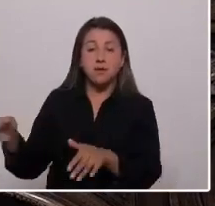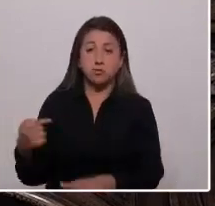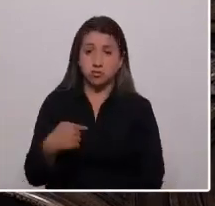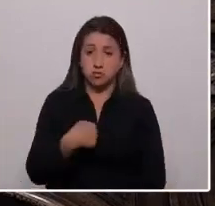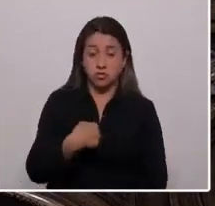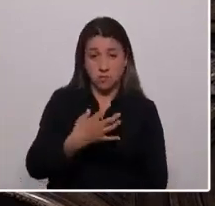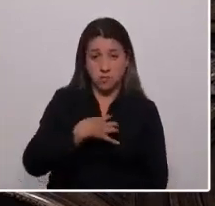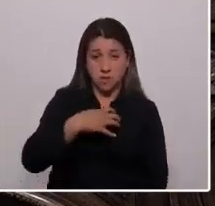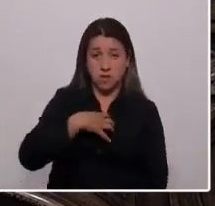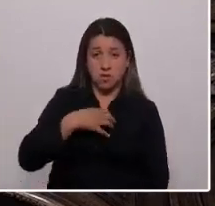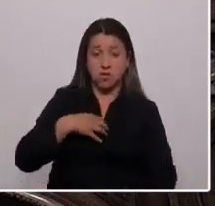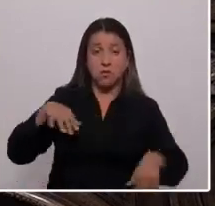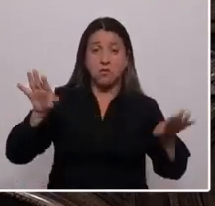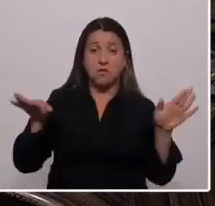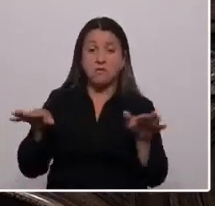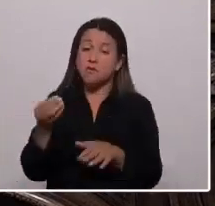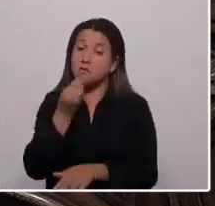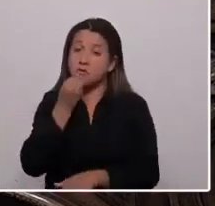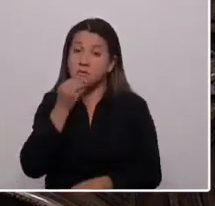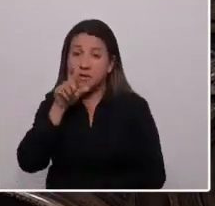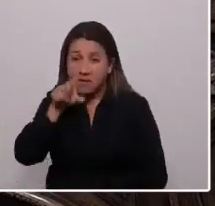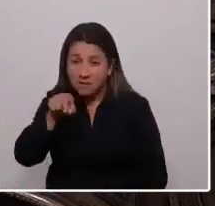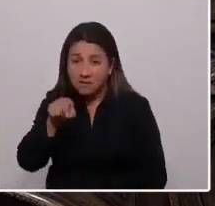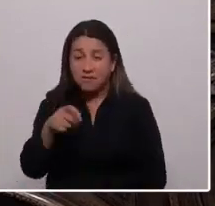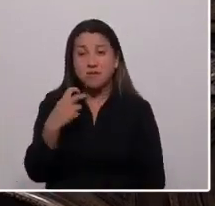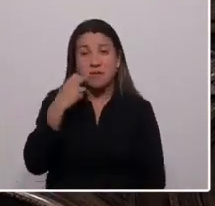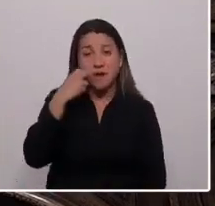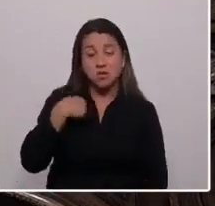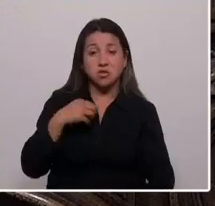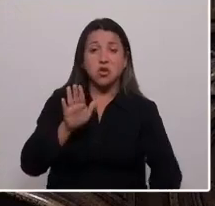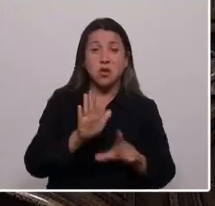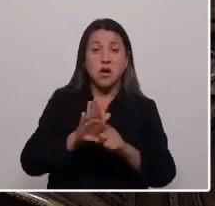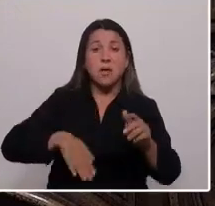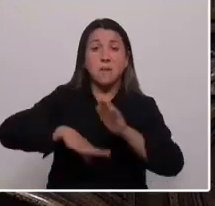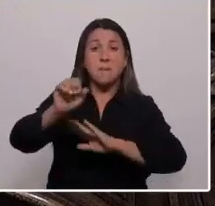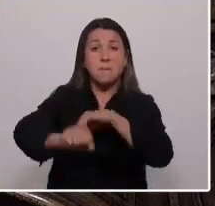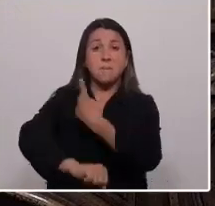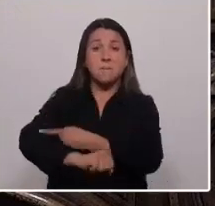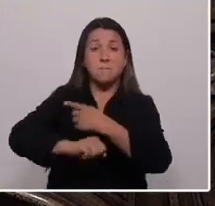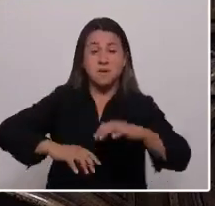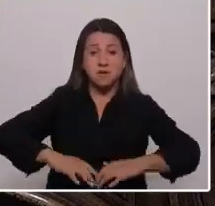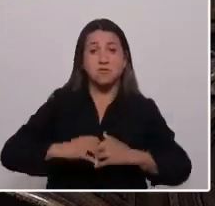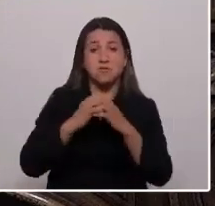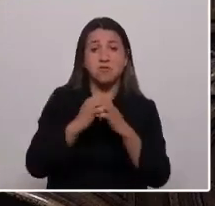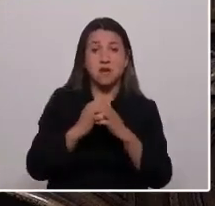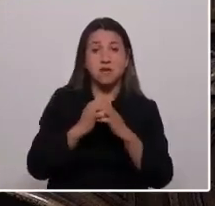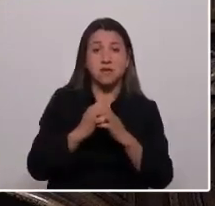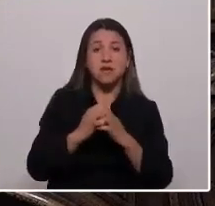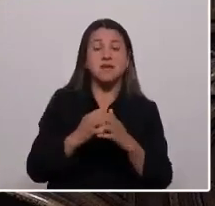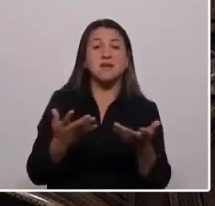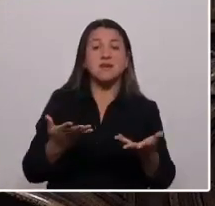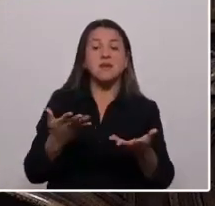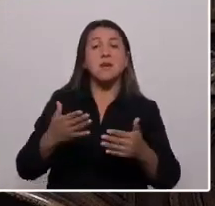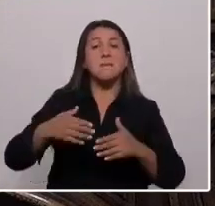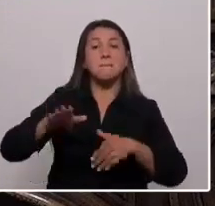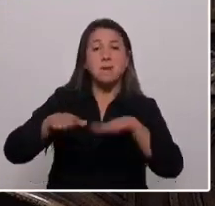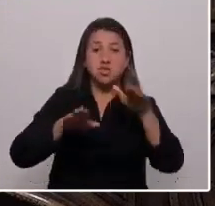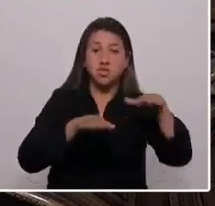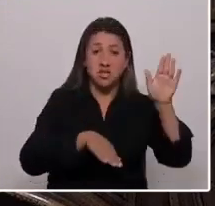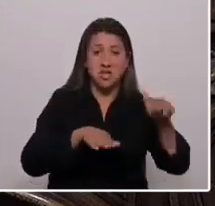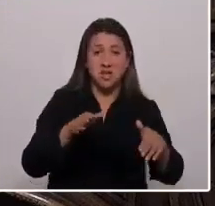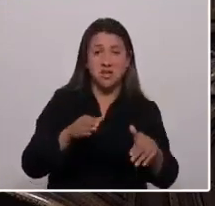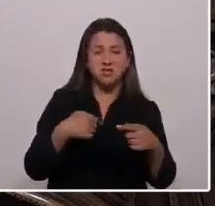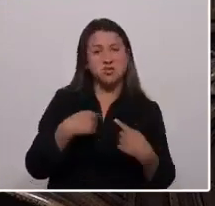buitres. Y sí, digo la ley del más fuerte, la tiranía de las mayorías. Me pregunto entonces, ¿de